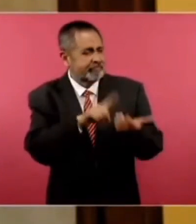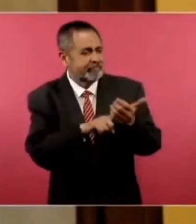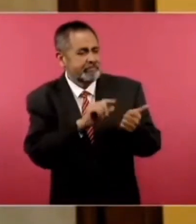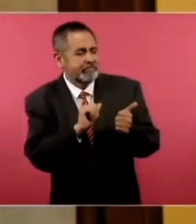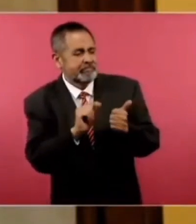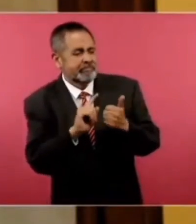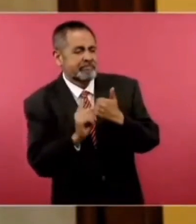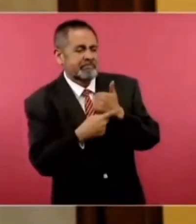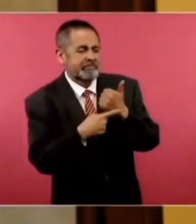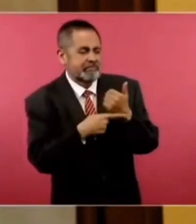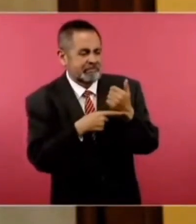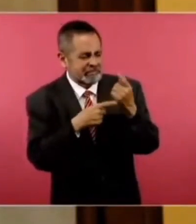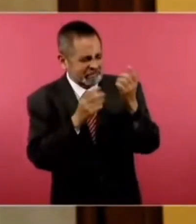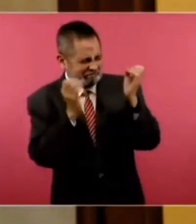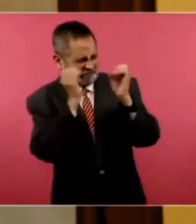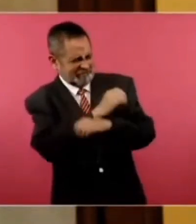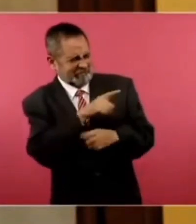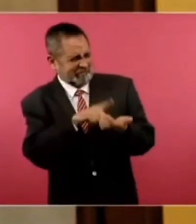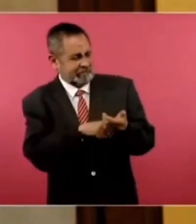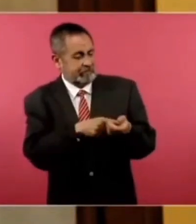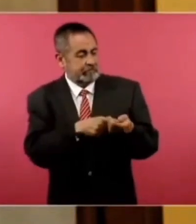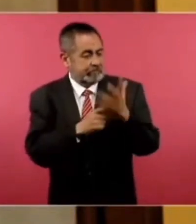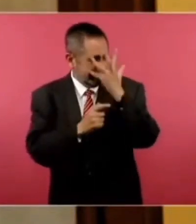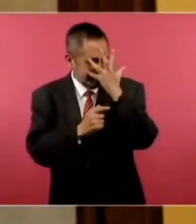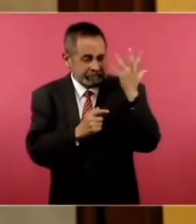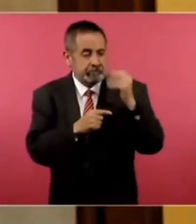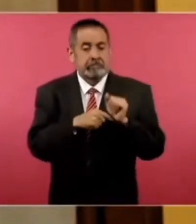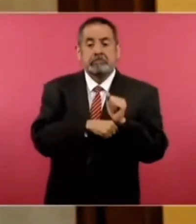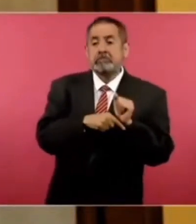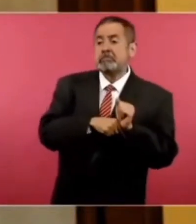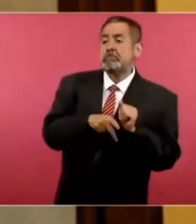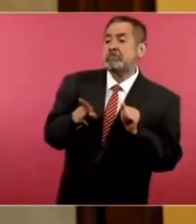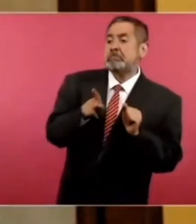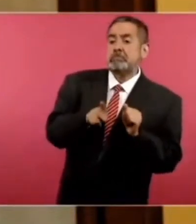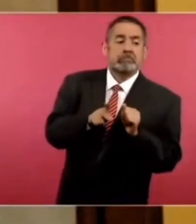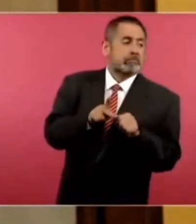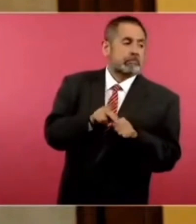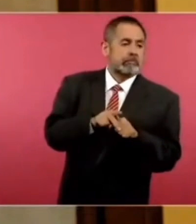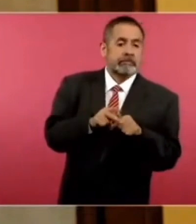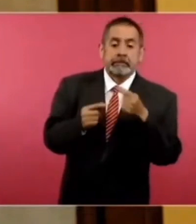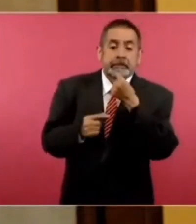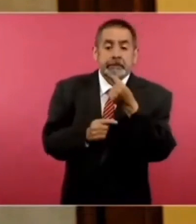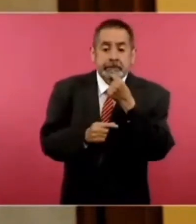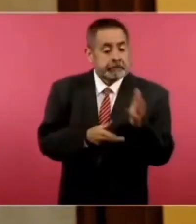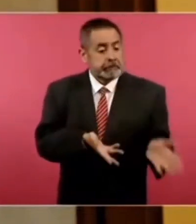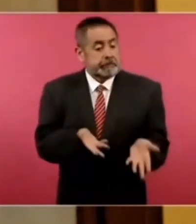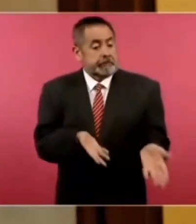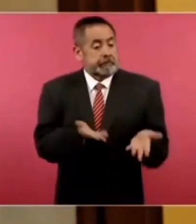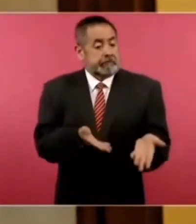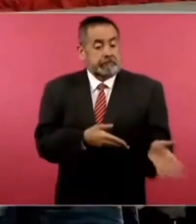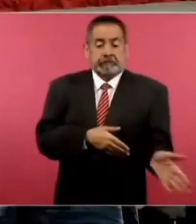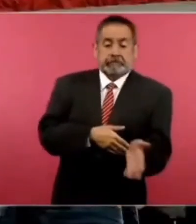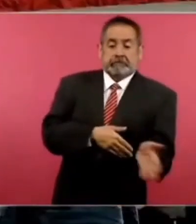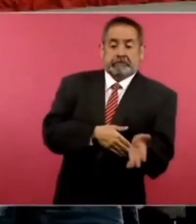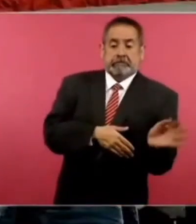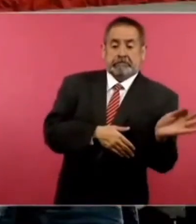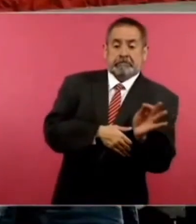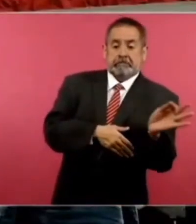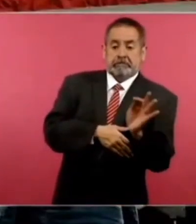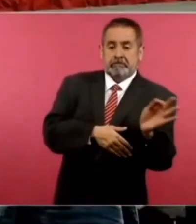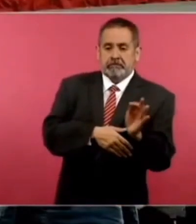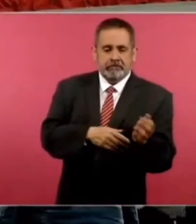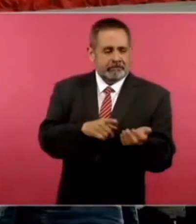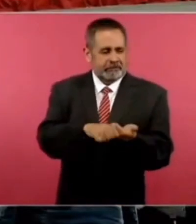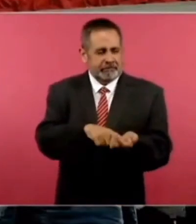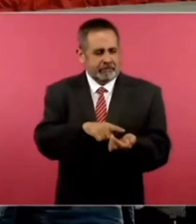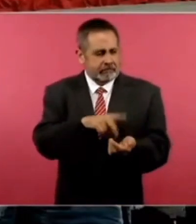oscuras que no dan la cara se valgan de los niños para decir un pensamiento que no tienen el